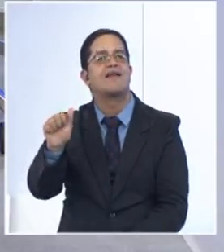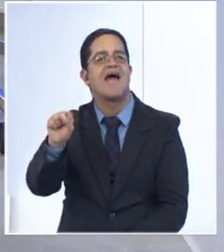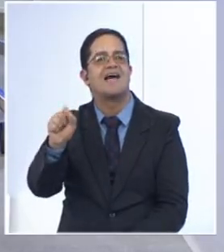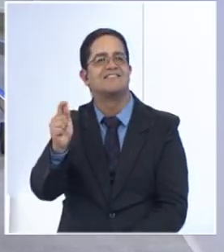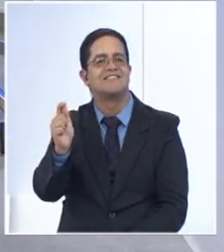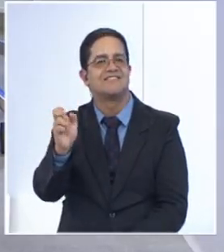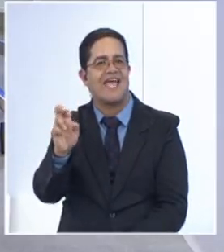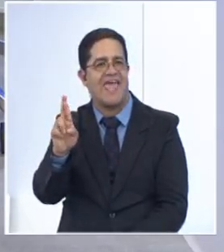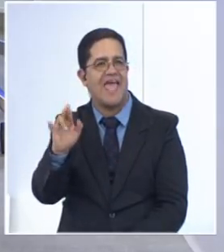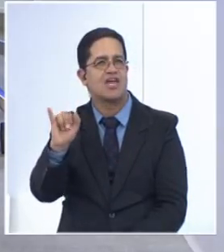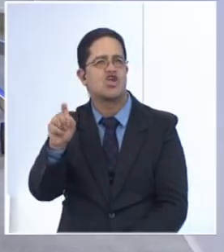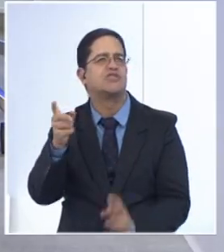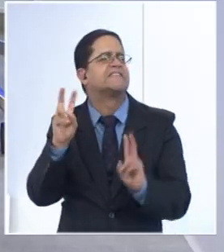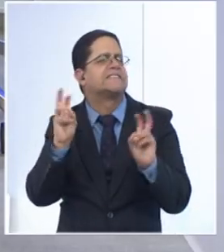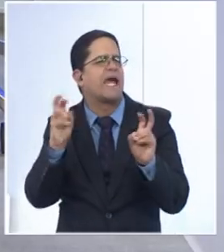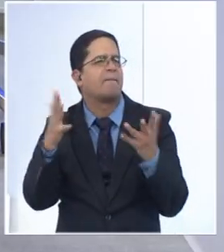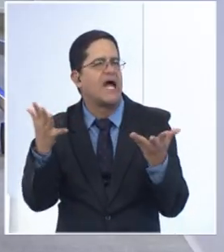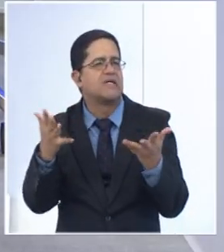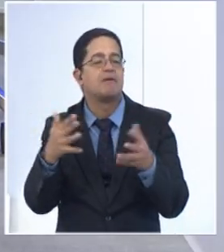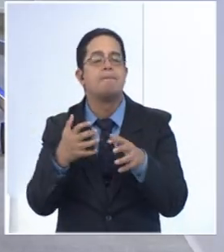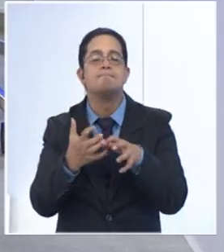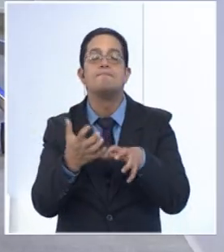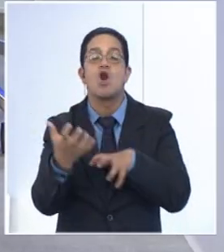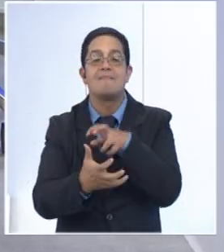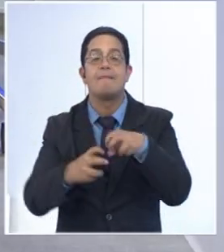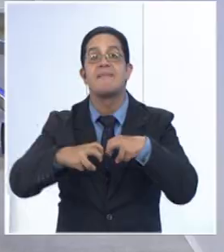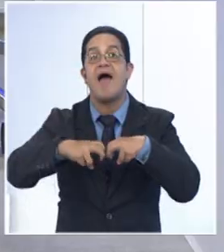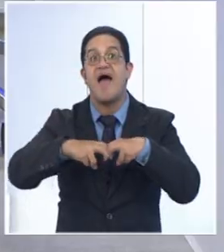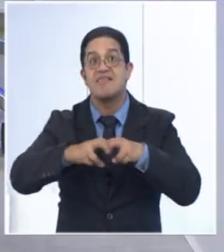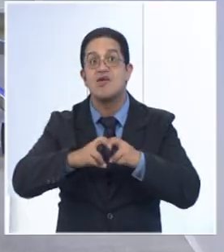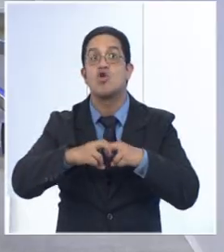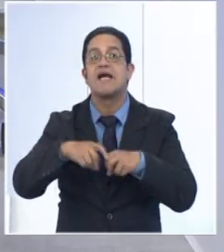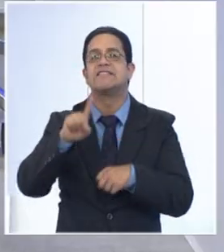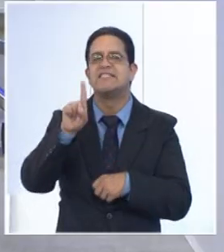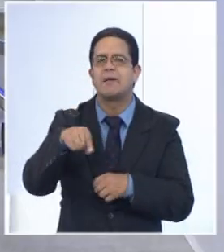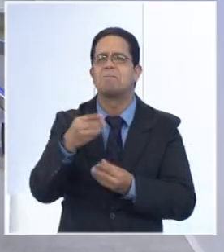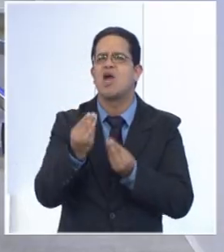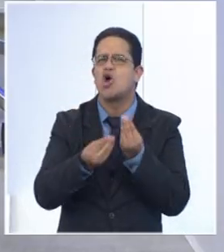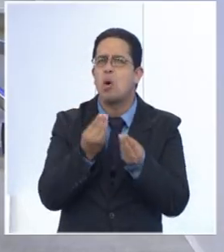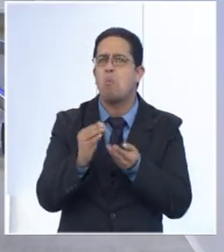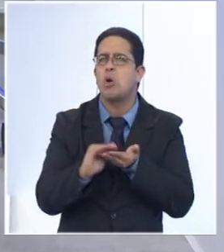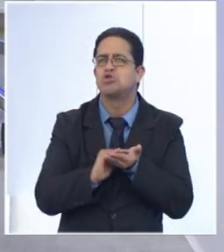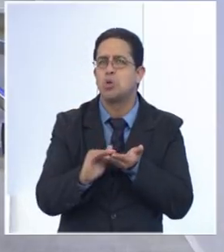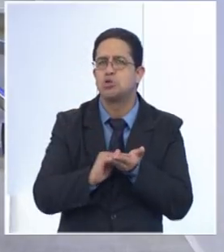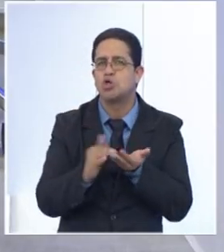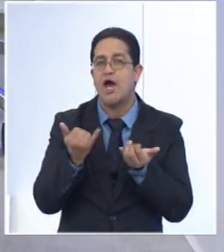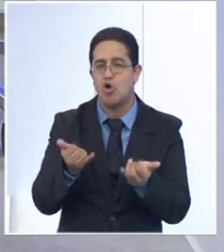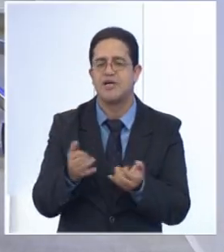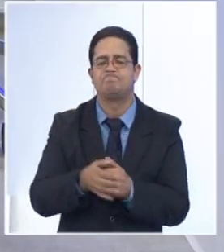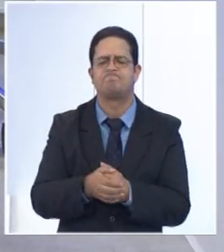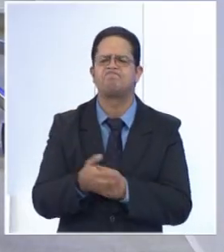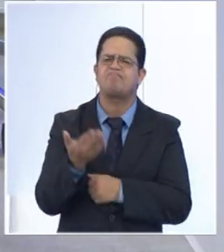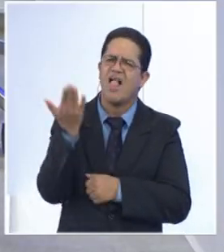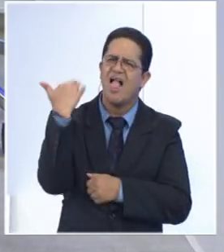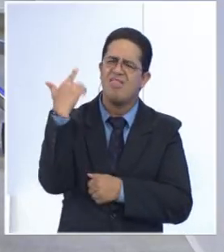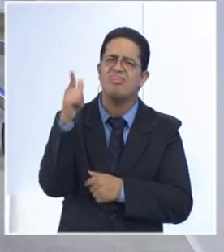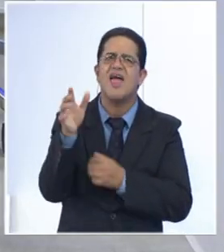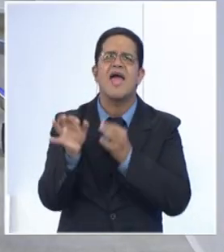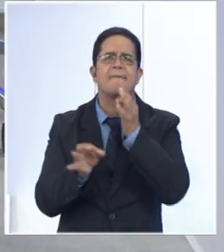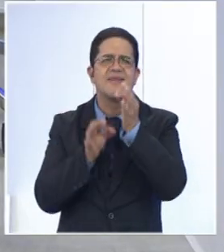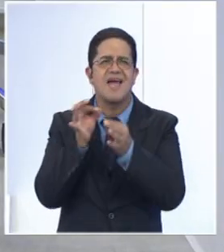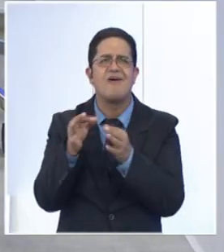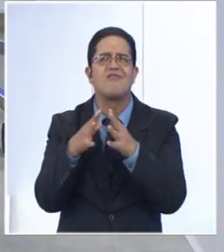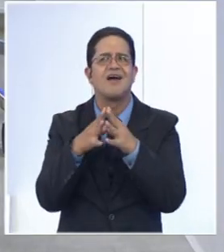Estamos hablando entonces de las lesiones articulares y también los tratamientos que existen hoy en día. Decíamos en la parte anterior que no todo procedimiento